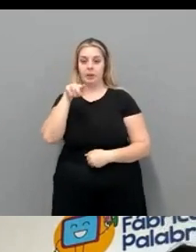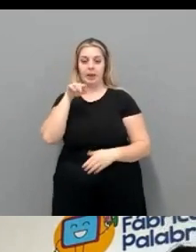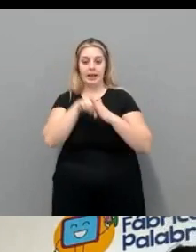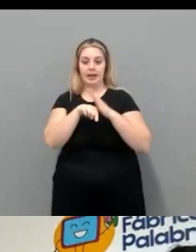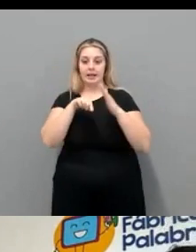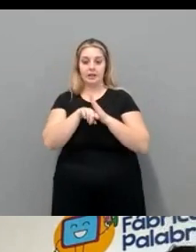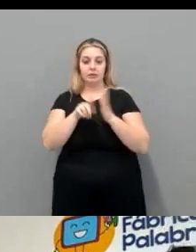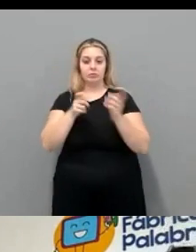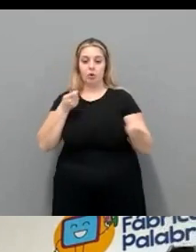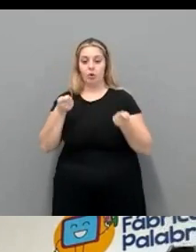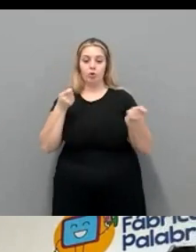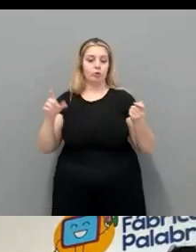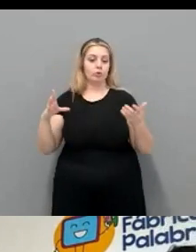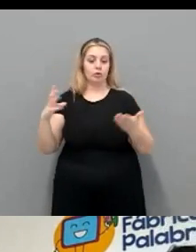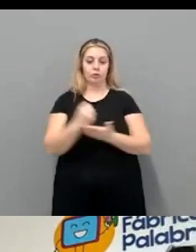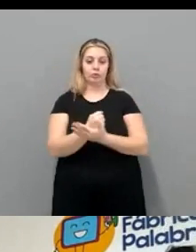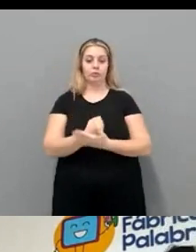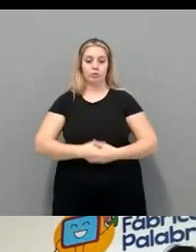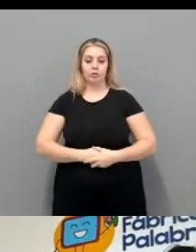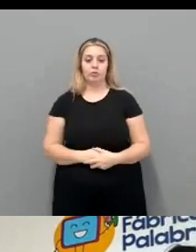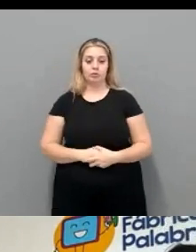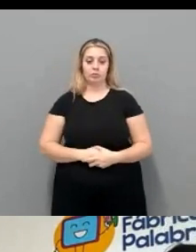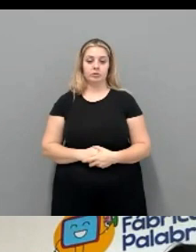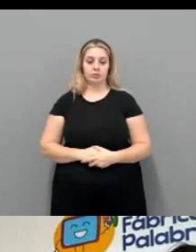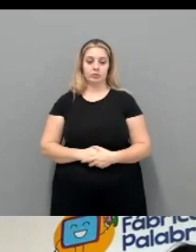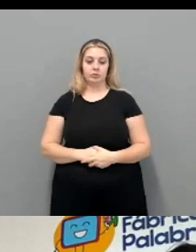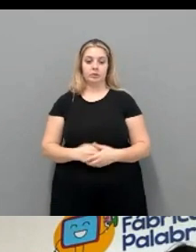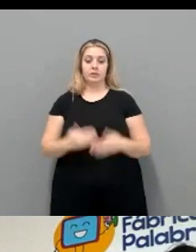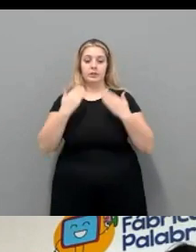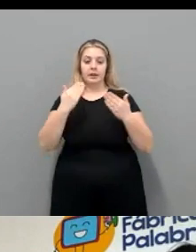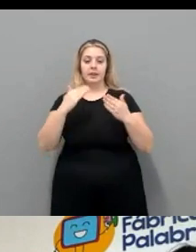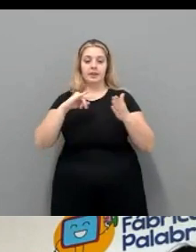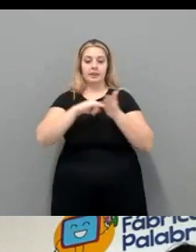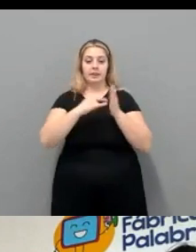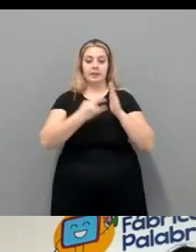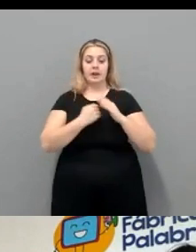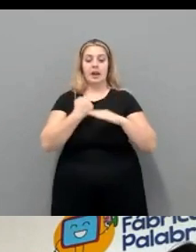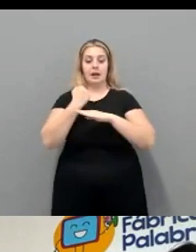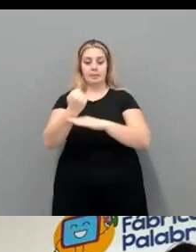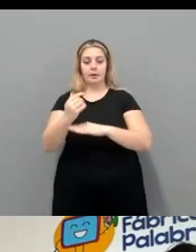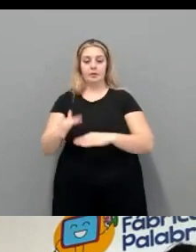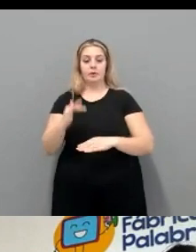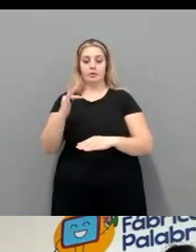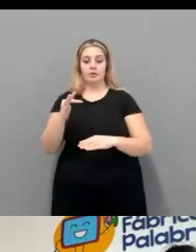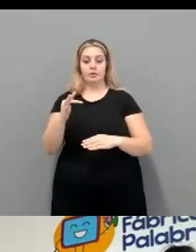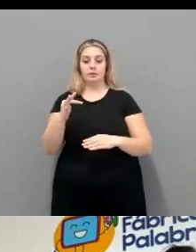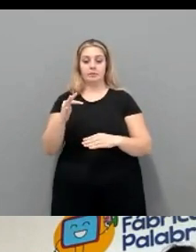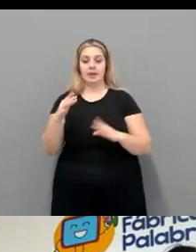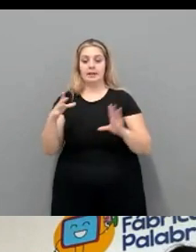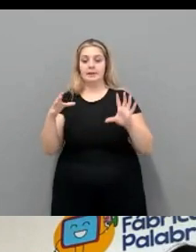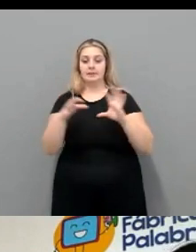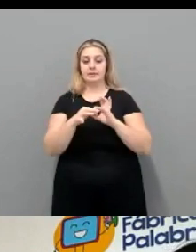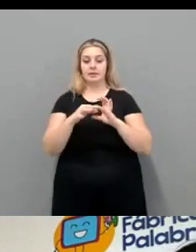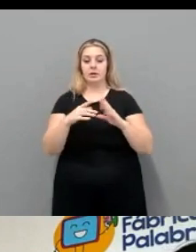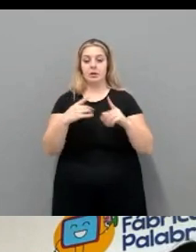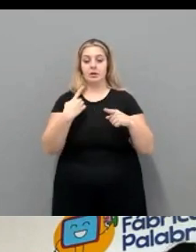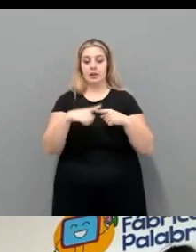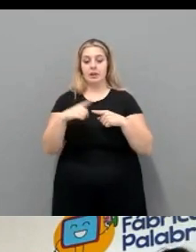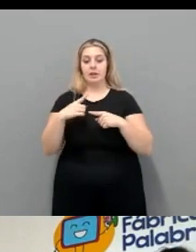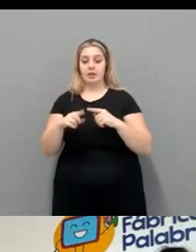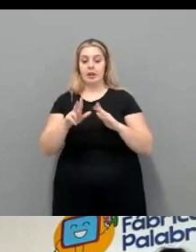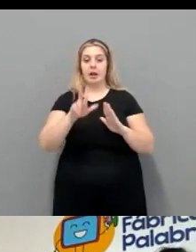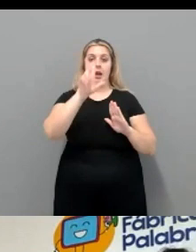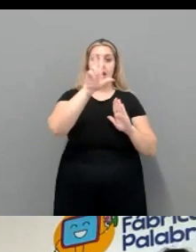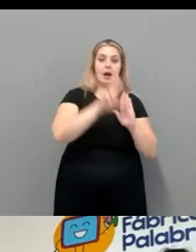gobierna absolutamente todo gracias a la tecnología de apoyo y a los vínculos que se establecen entre los diferentes elementos, tanto hardware